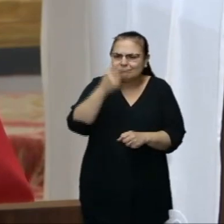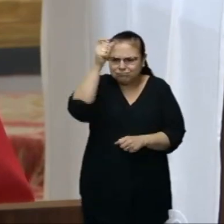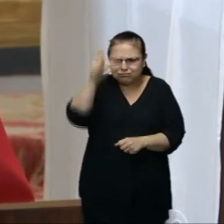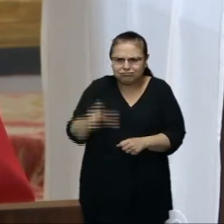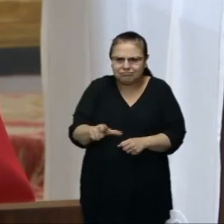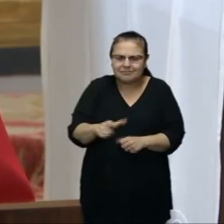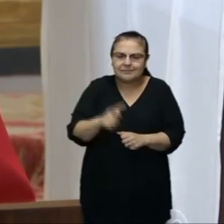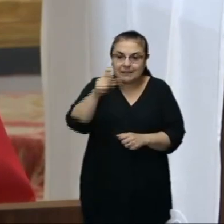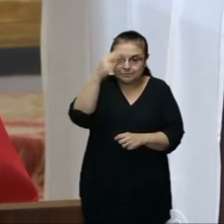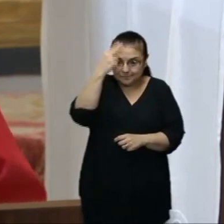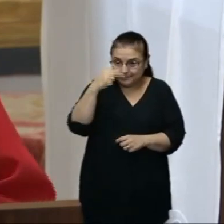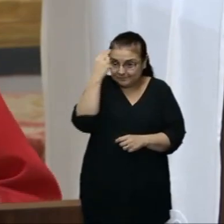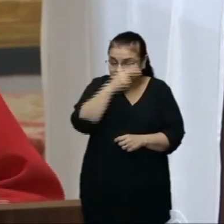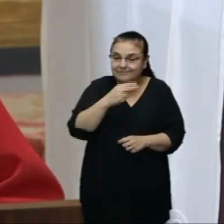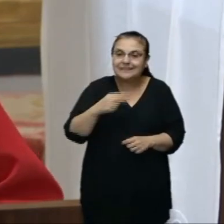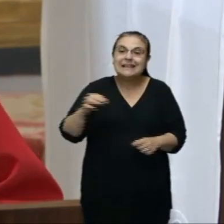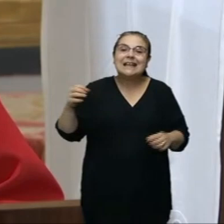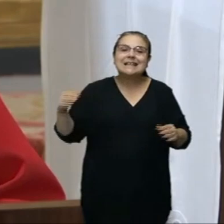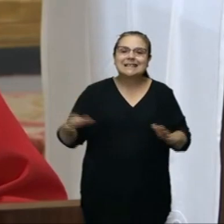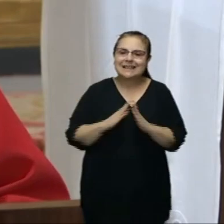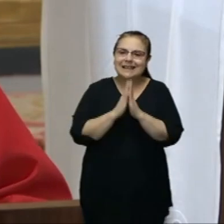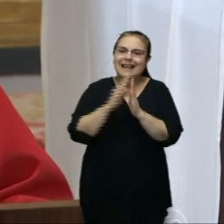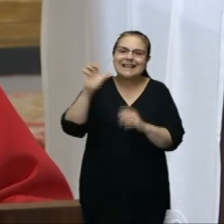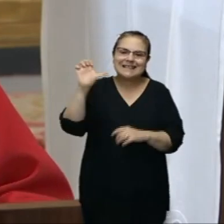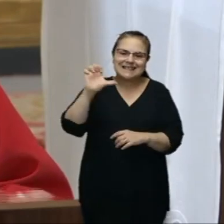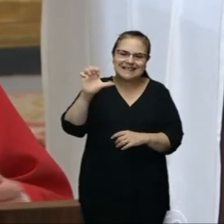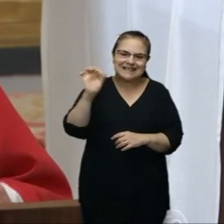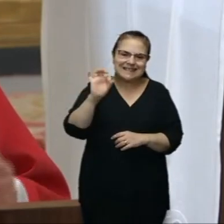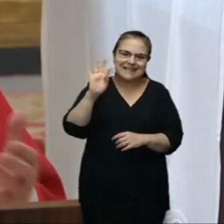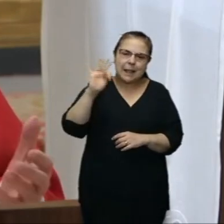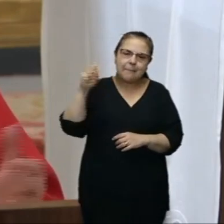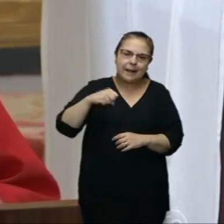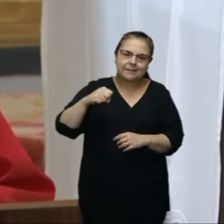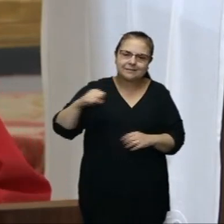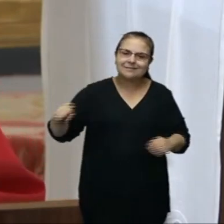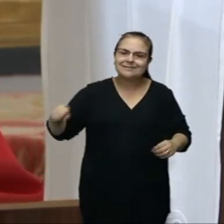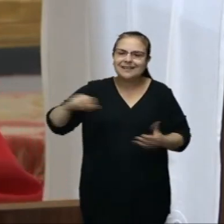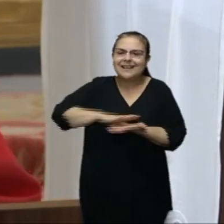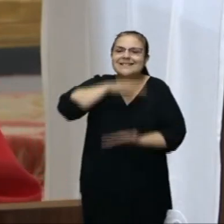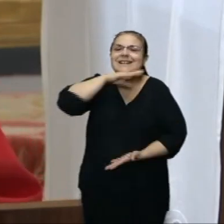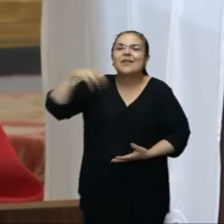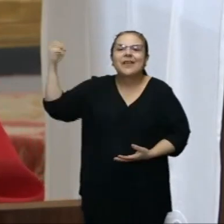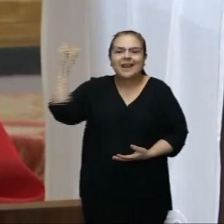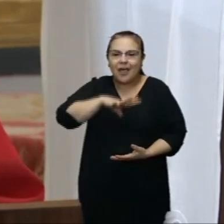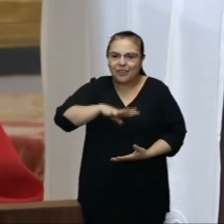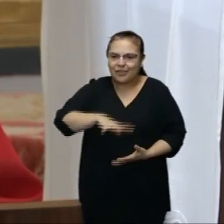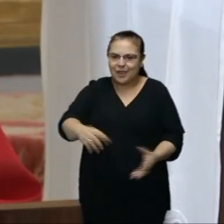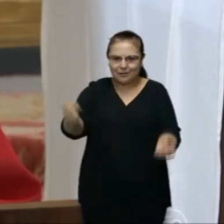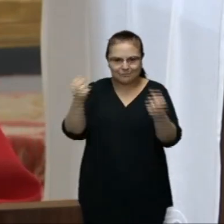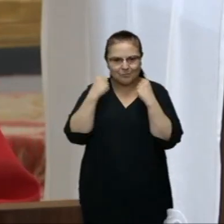cristianismo. Esteban, lleno de gracia y de poder, realizaba